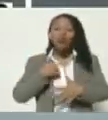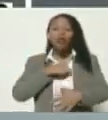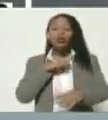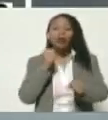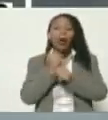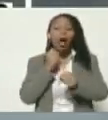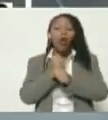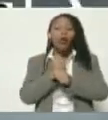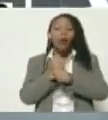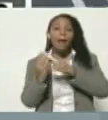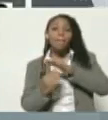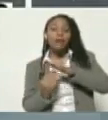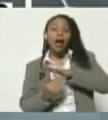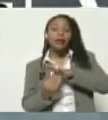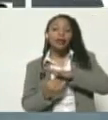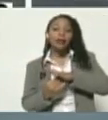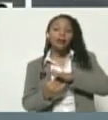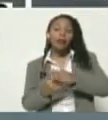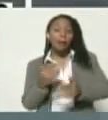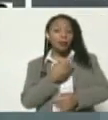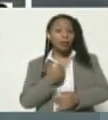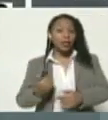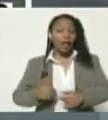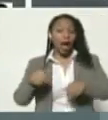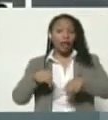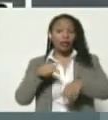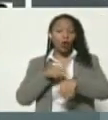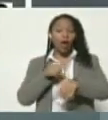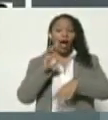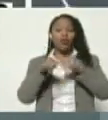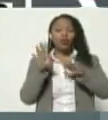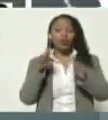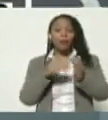de base. Presidente, tenemos hasta ahora